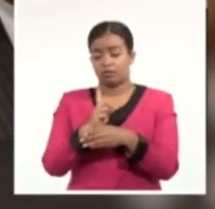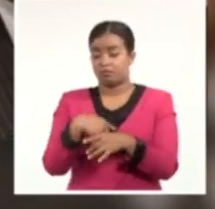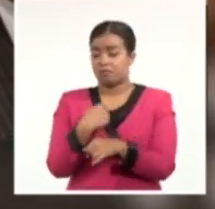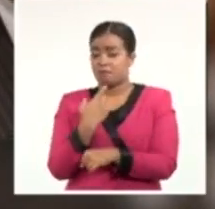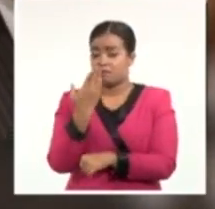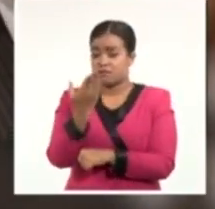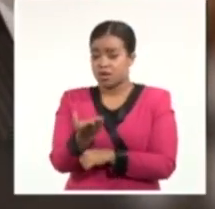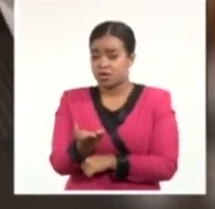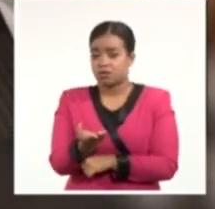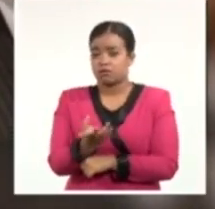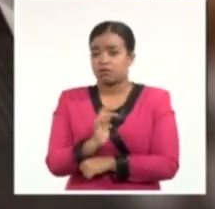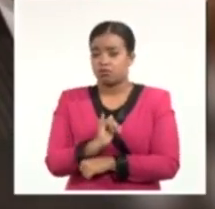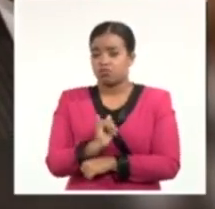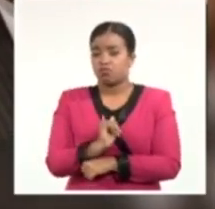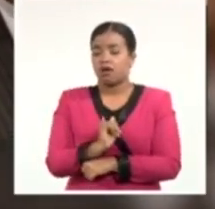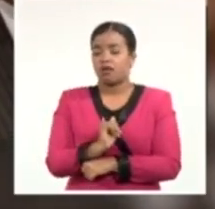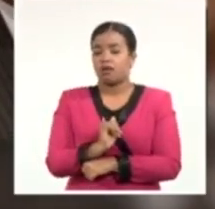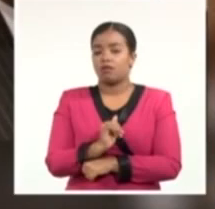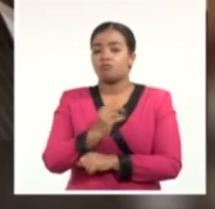evento a nivel cumbre